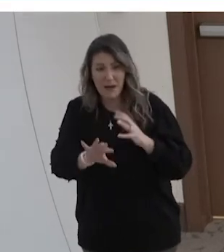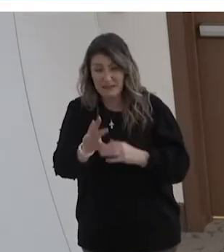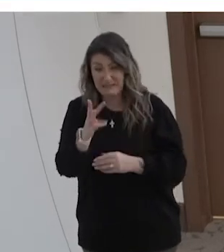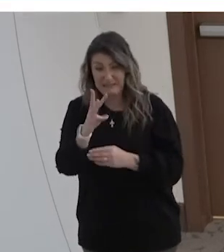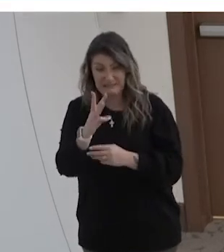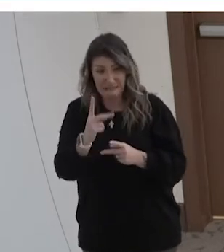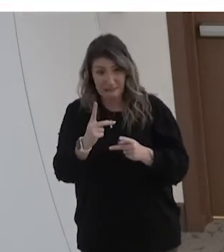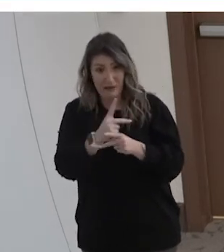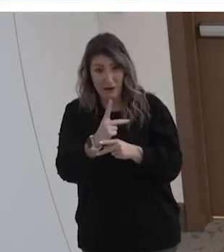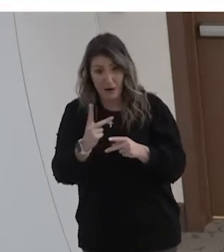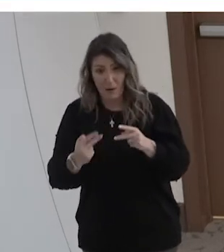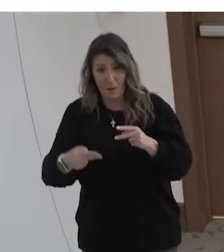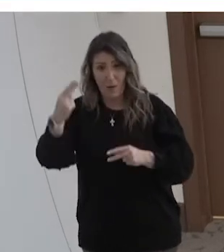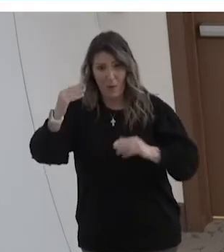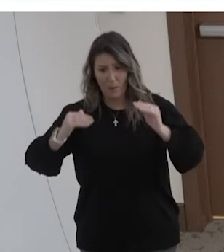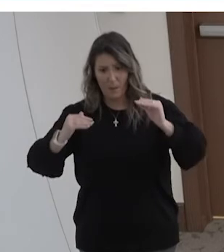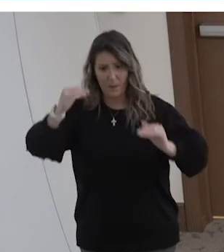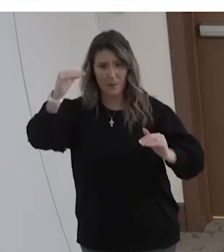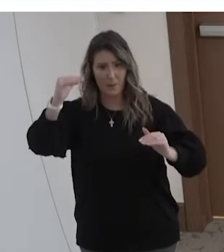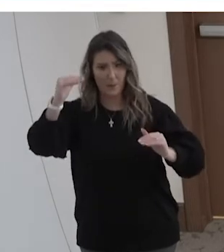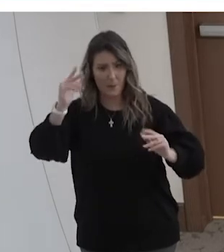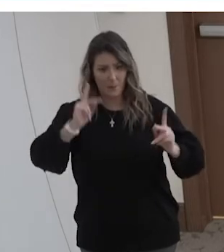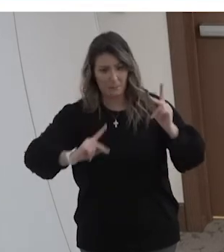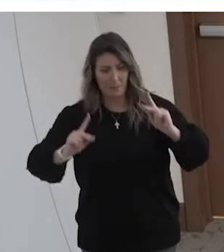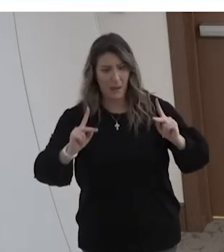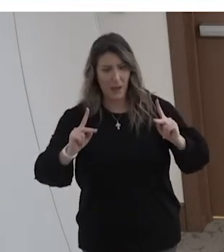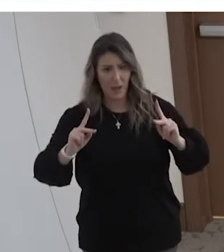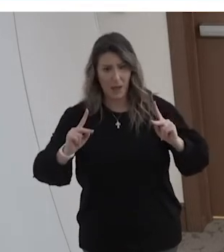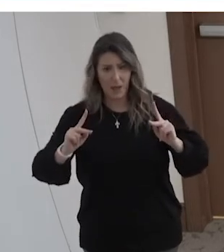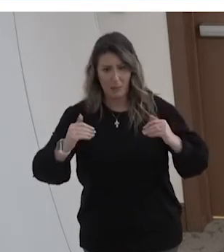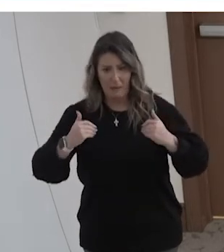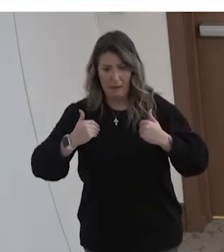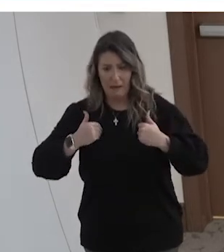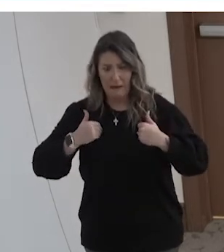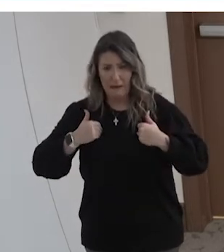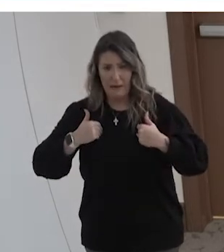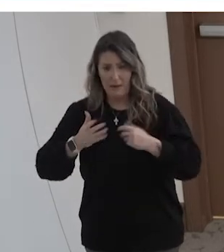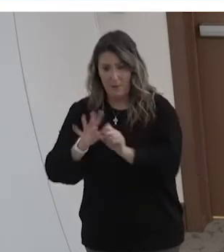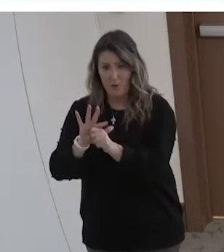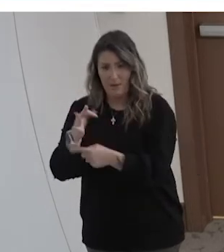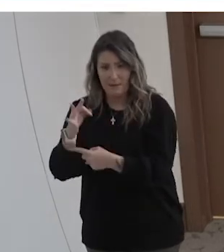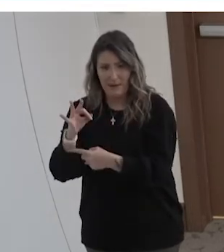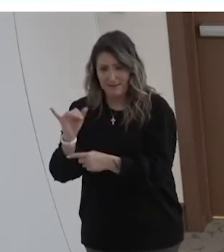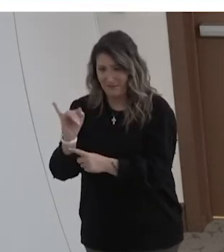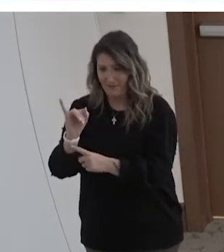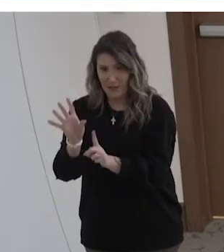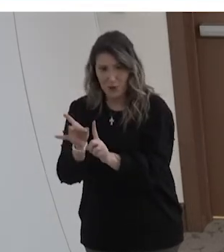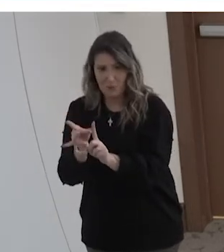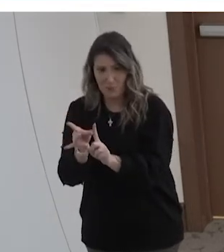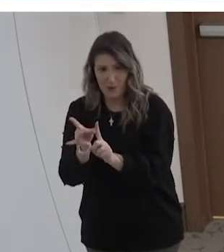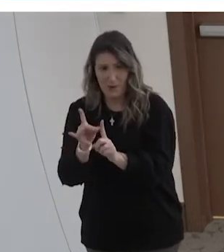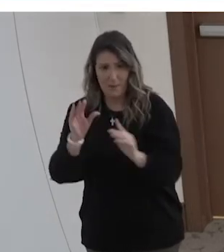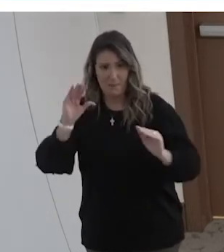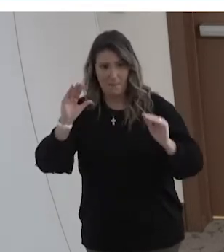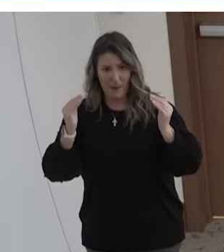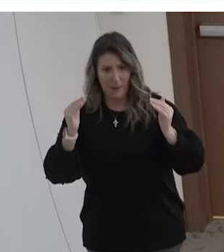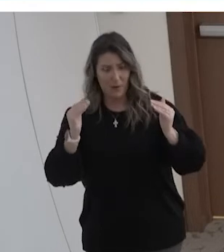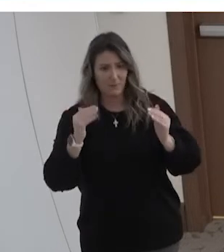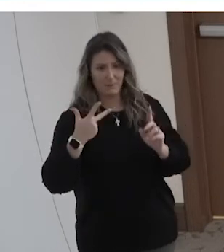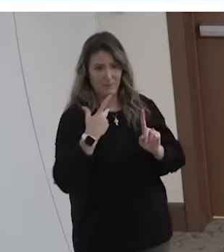times higher in people who have COVID-19 infection. Así que el